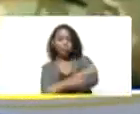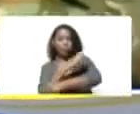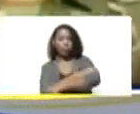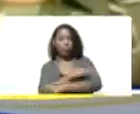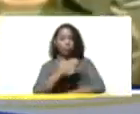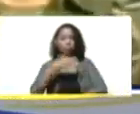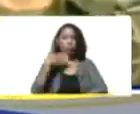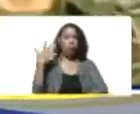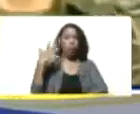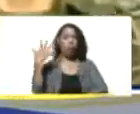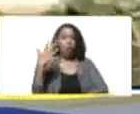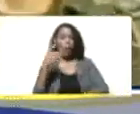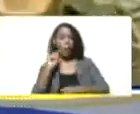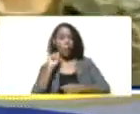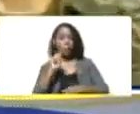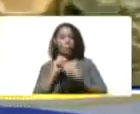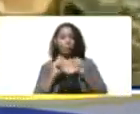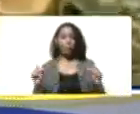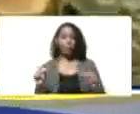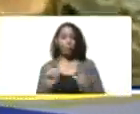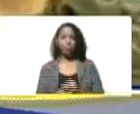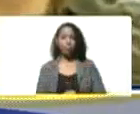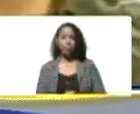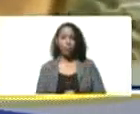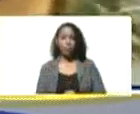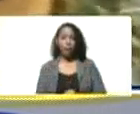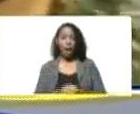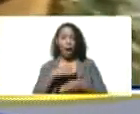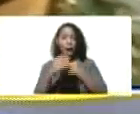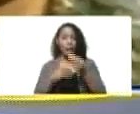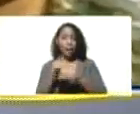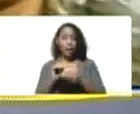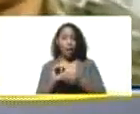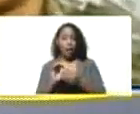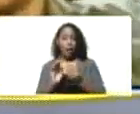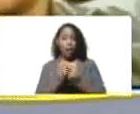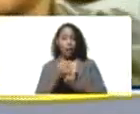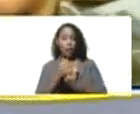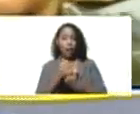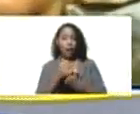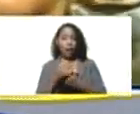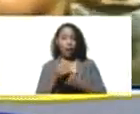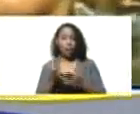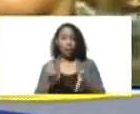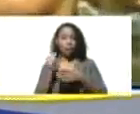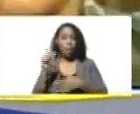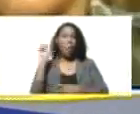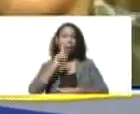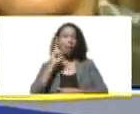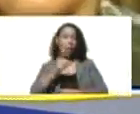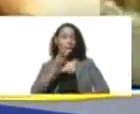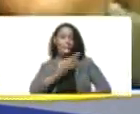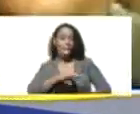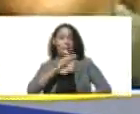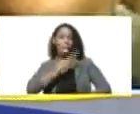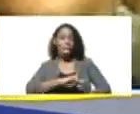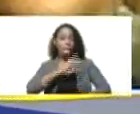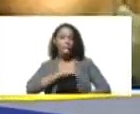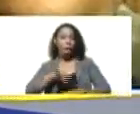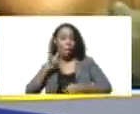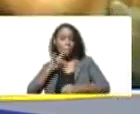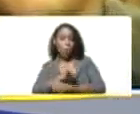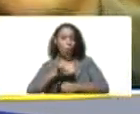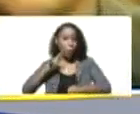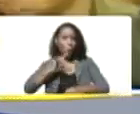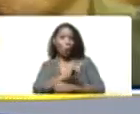la política punto fijista, era escurrir el bulto, era mentir y mentir, era engañar,